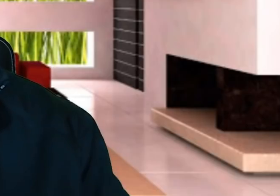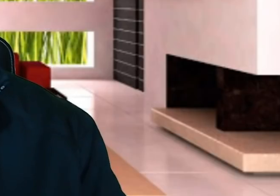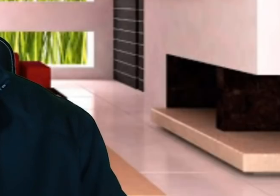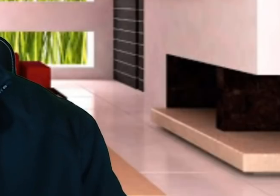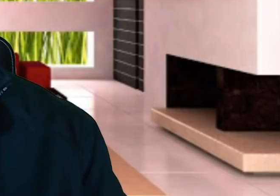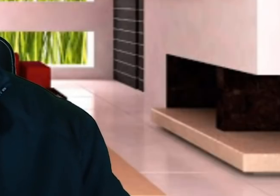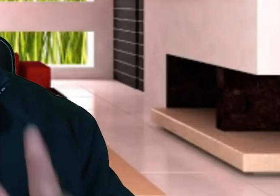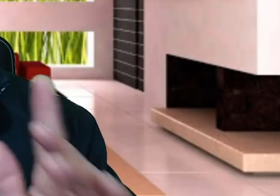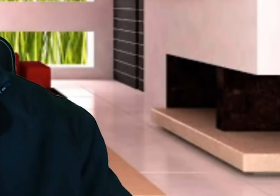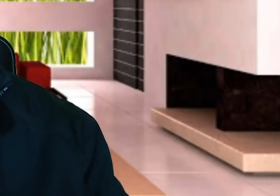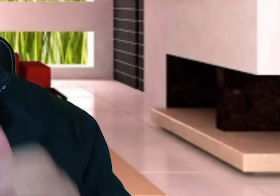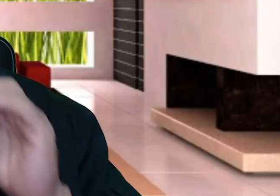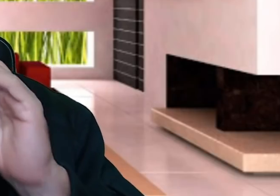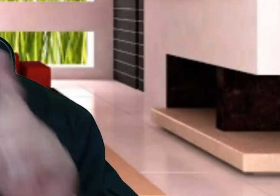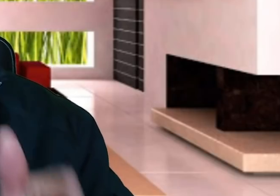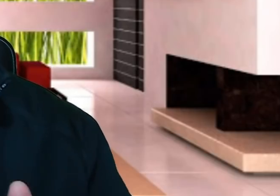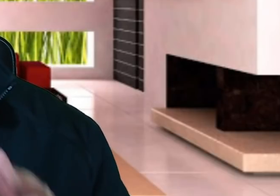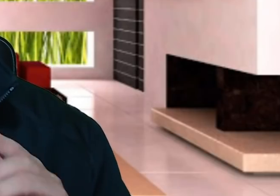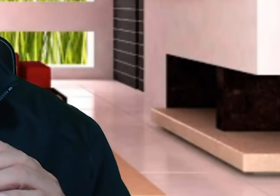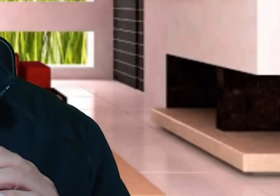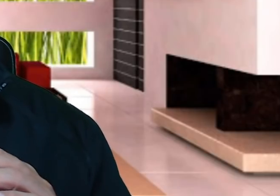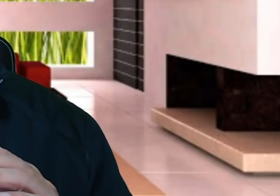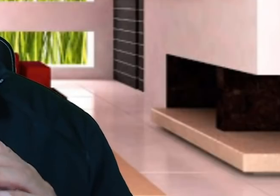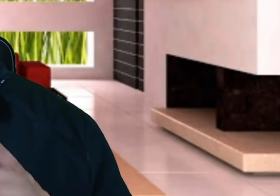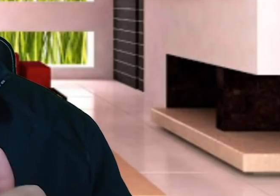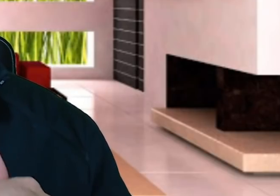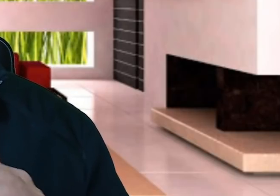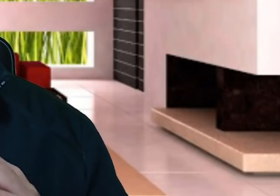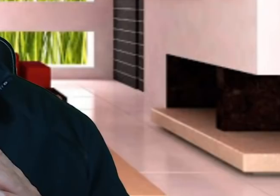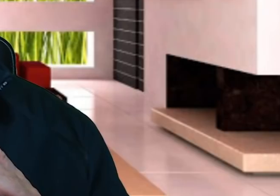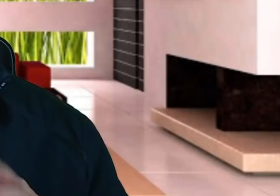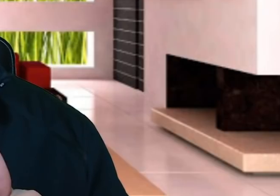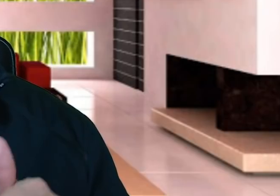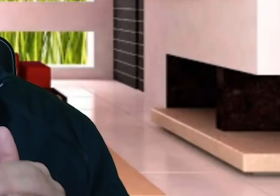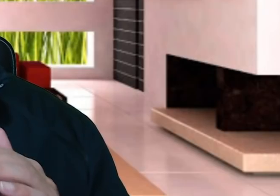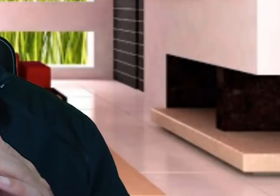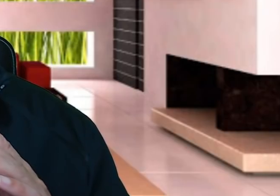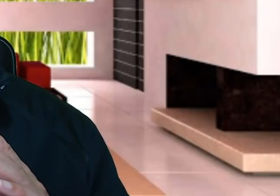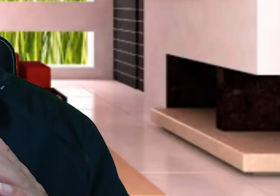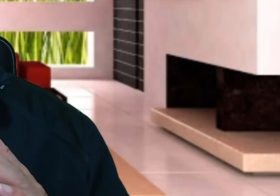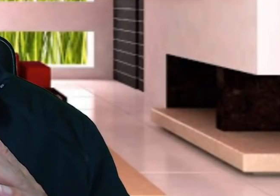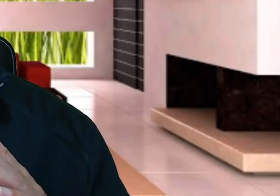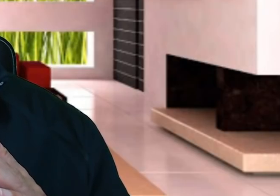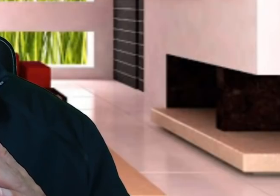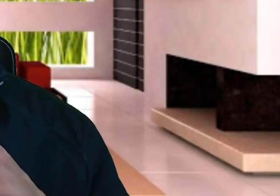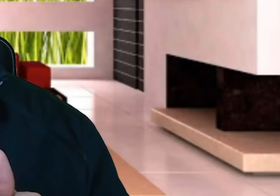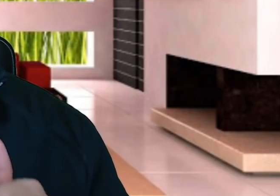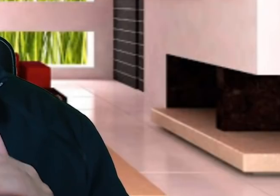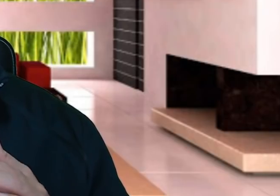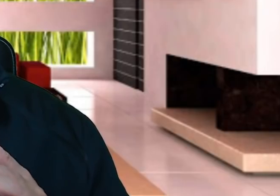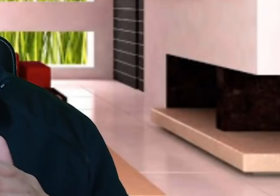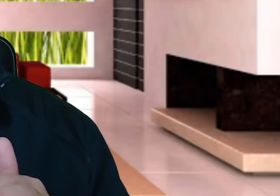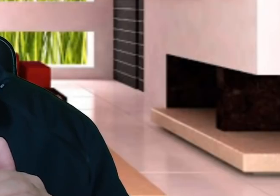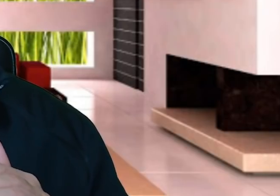salir ronchas con este convenio que hizo el presidente con estos empresarios que quieren que